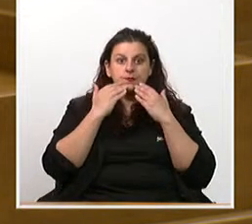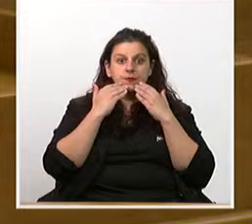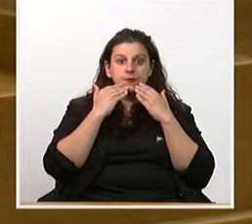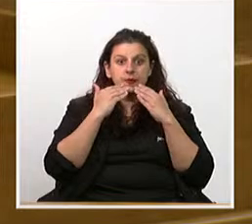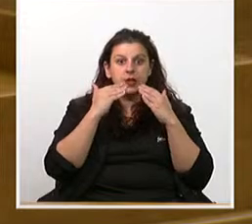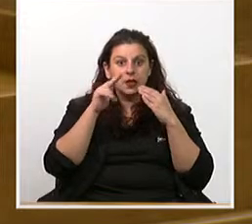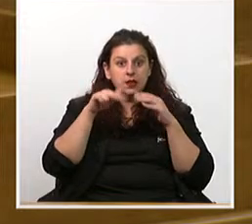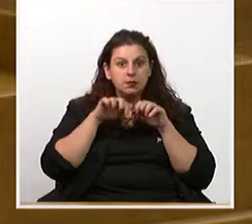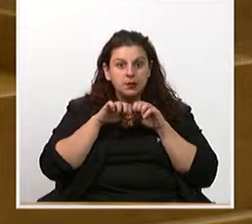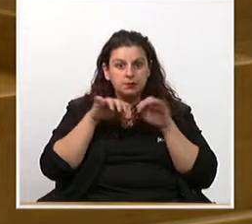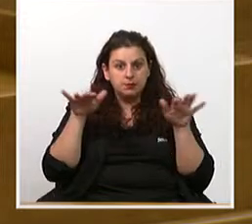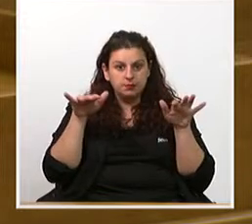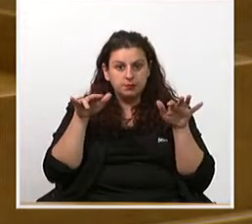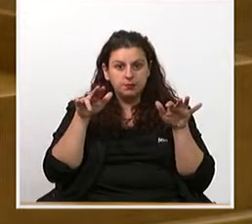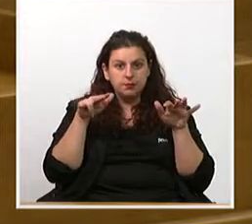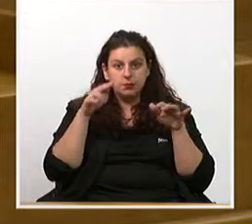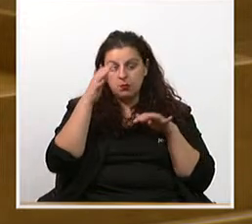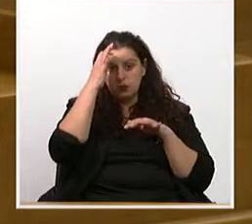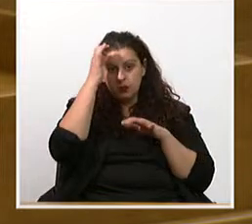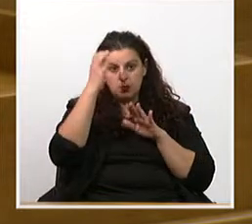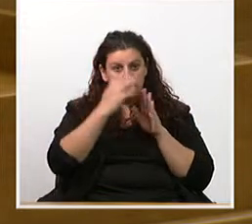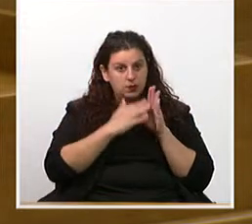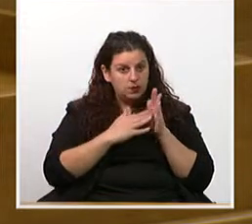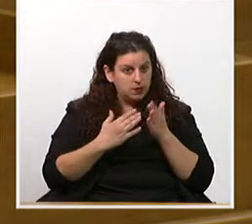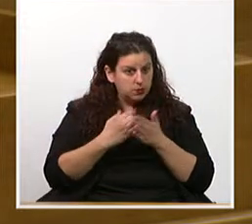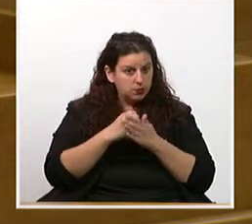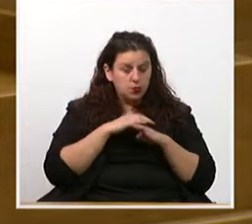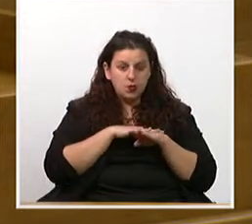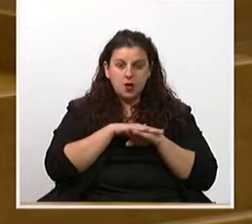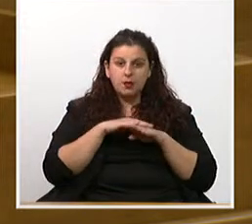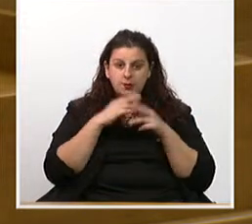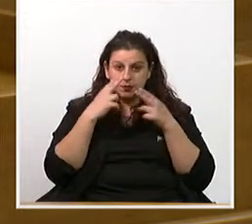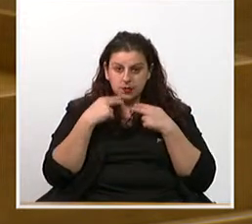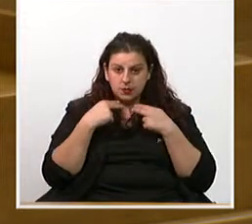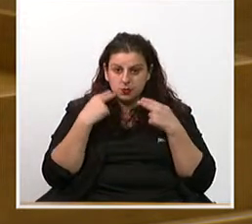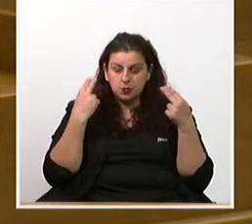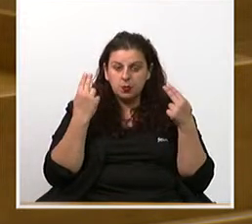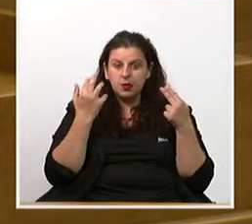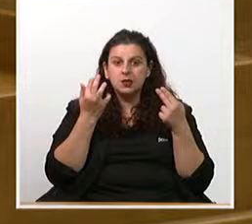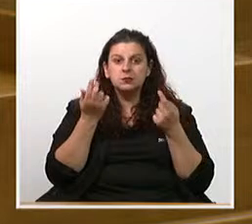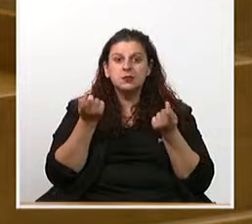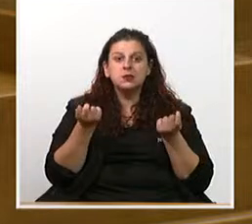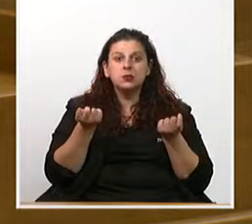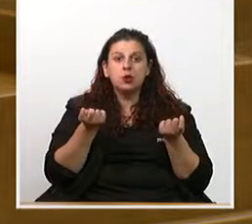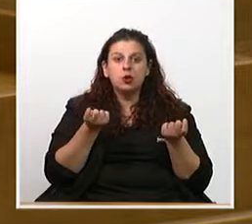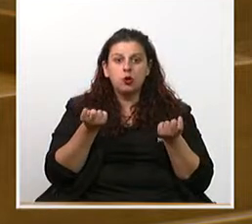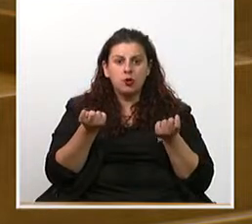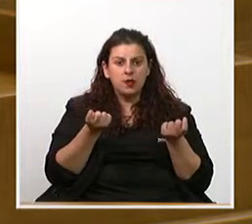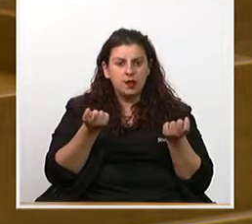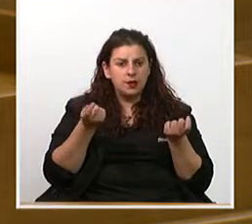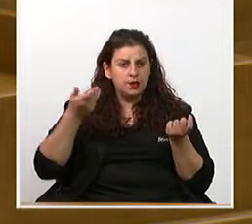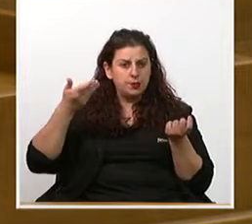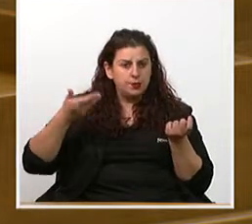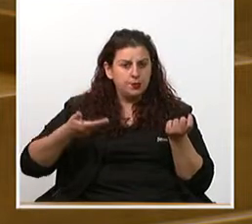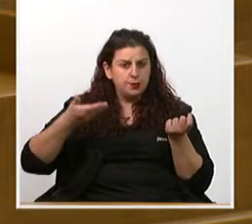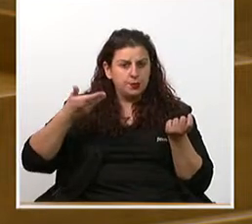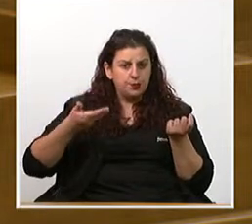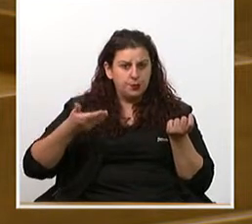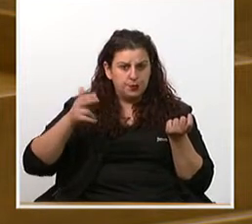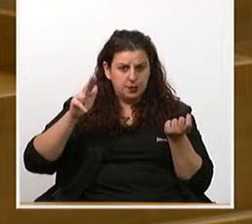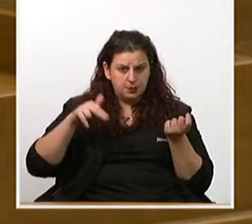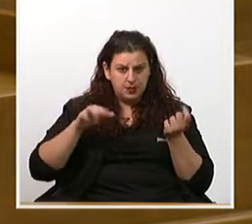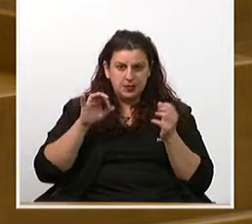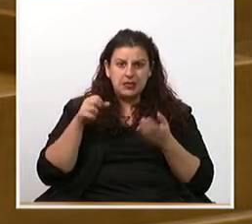se lo he dicho a a todo el pueblo valenciano a las administraciones públicas y a la coordinación que también es muy importante respecto a